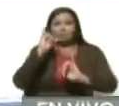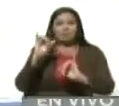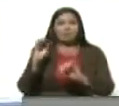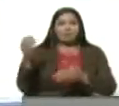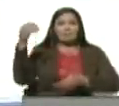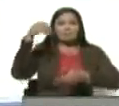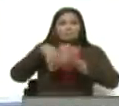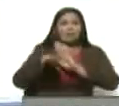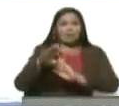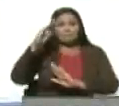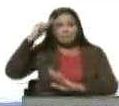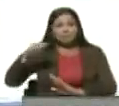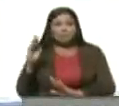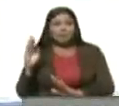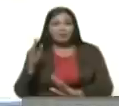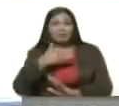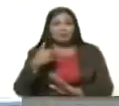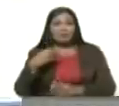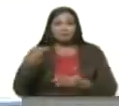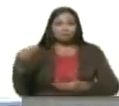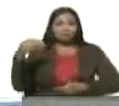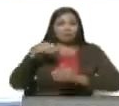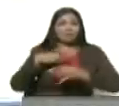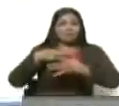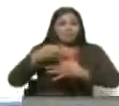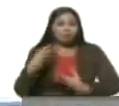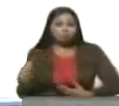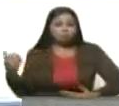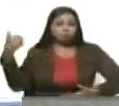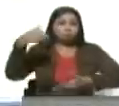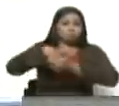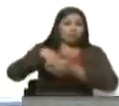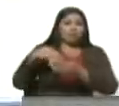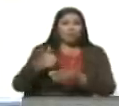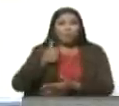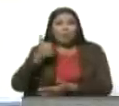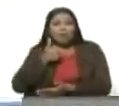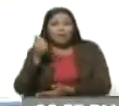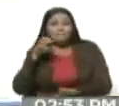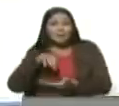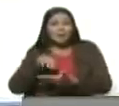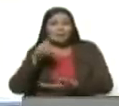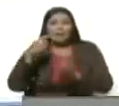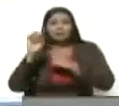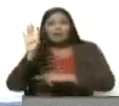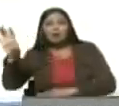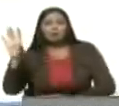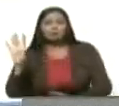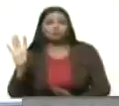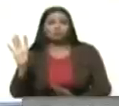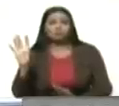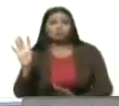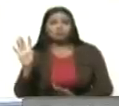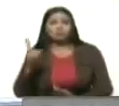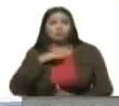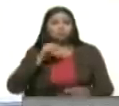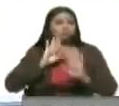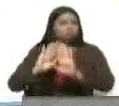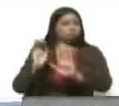intervención militar, intento de invasiones de cualquier país hacia otro. Lo